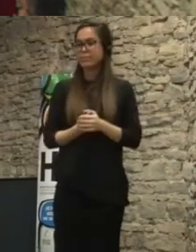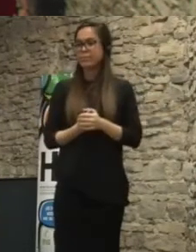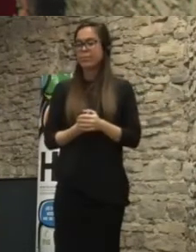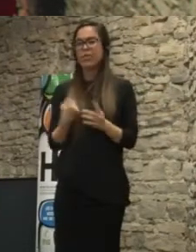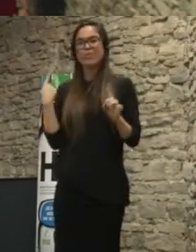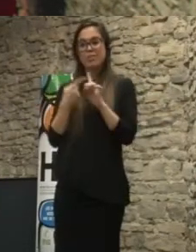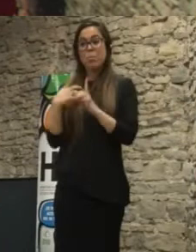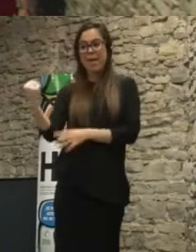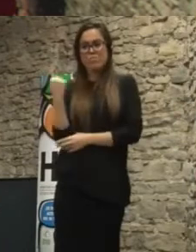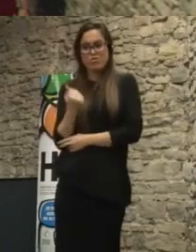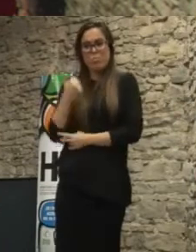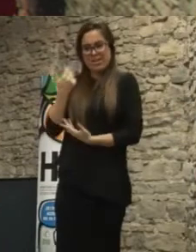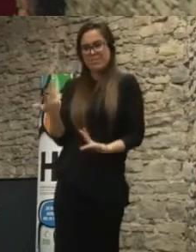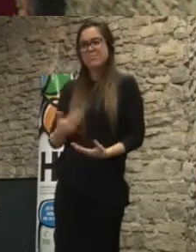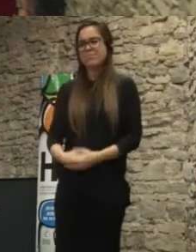pozo.